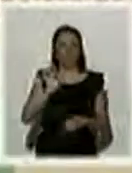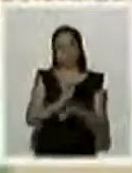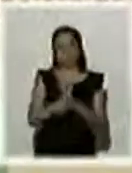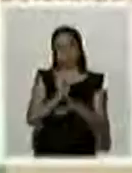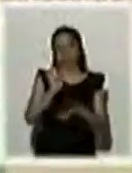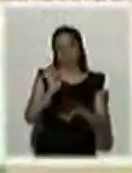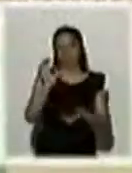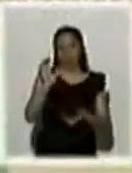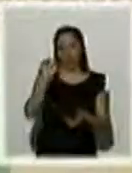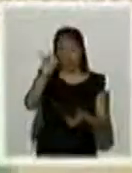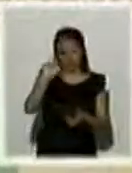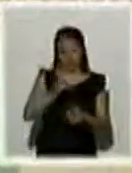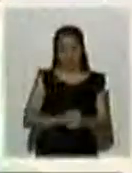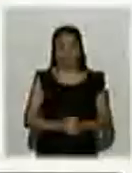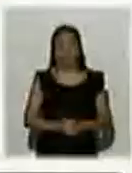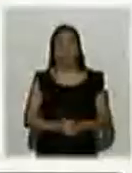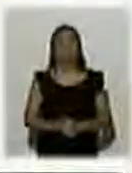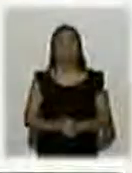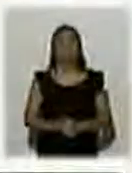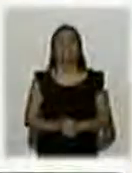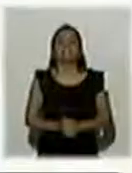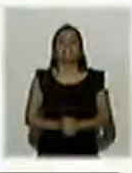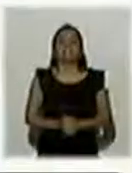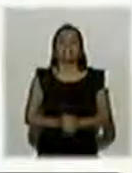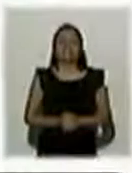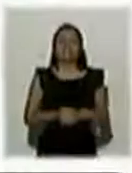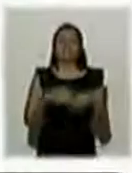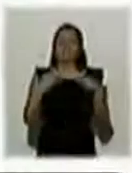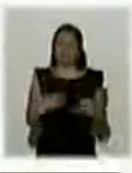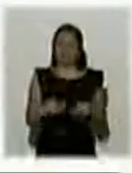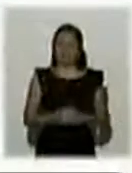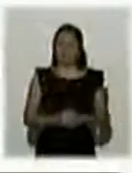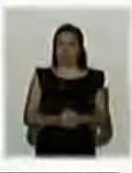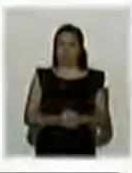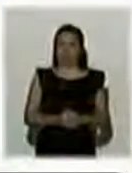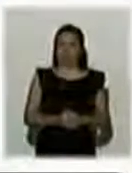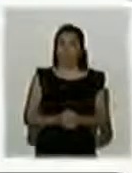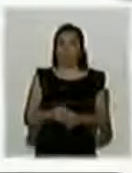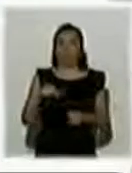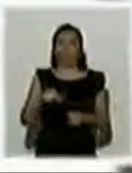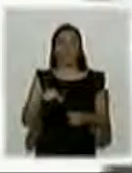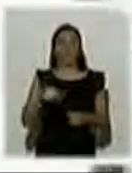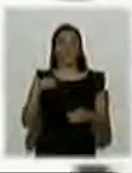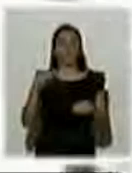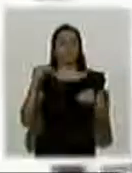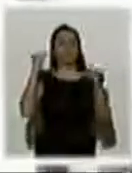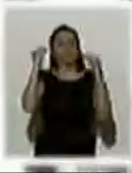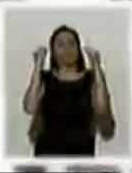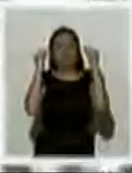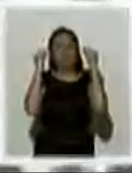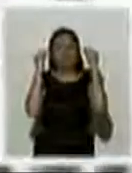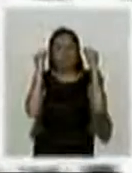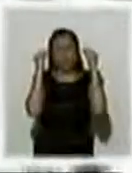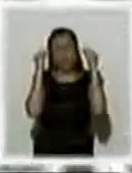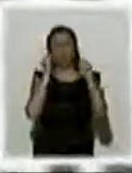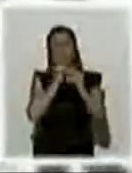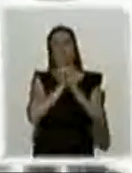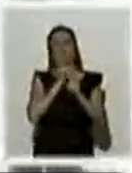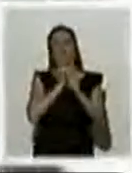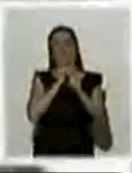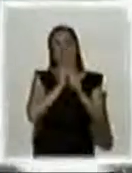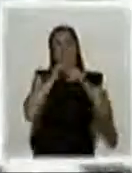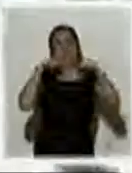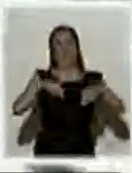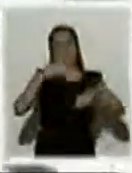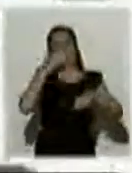Trabajadores. Bueno, hoy están muy preocupados los trabajadores cordobeses, no